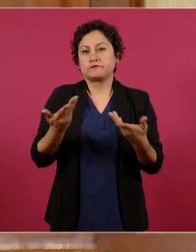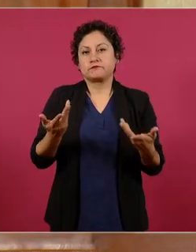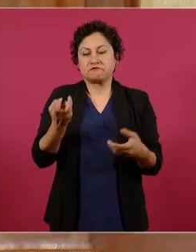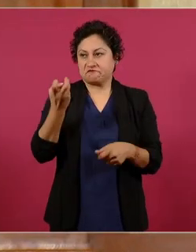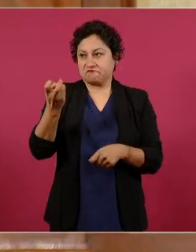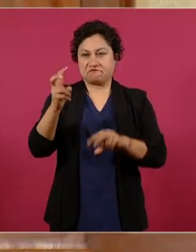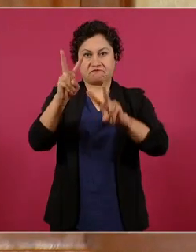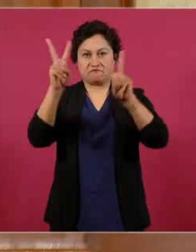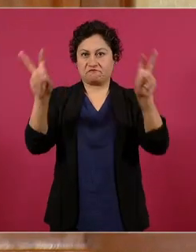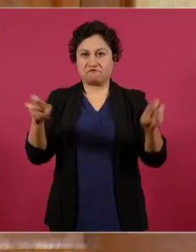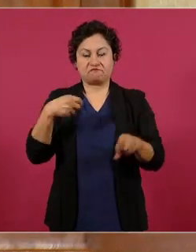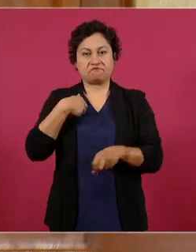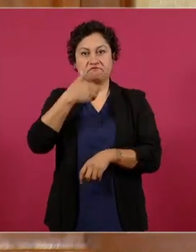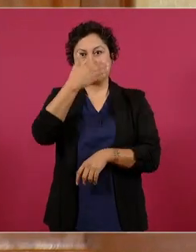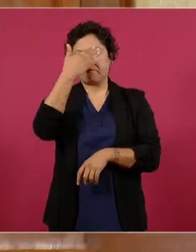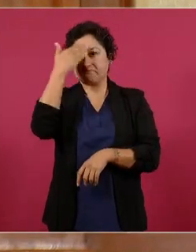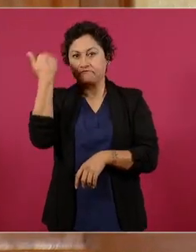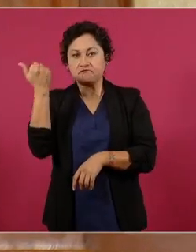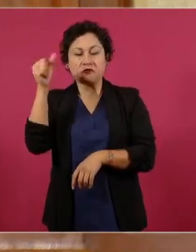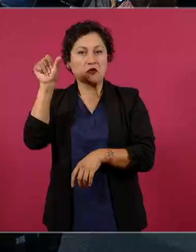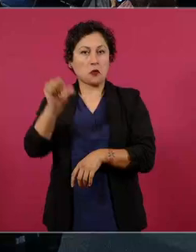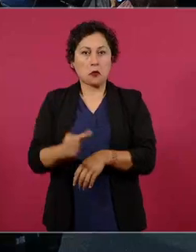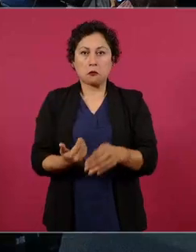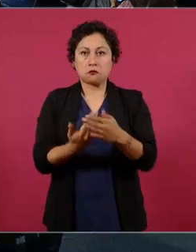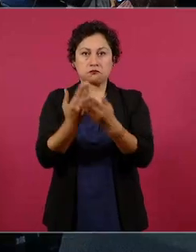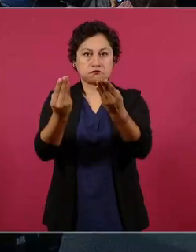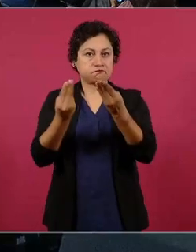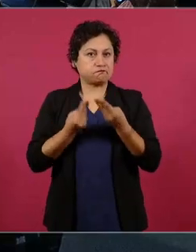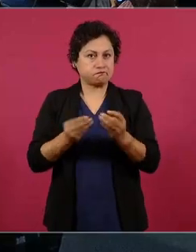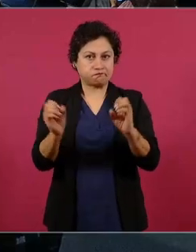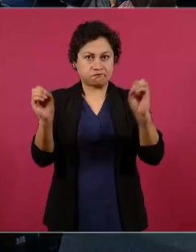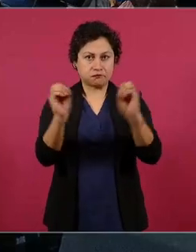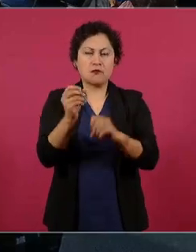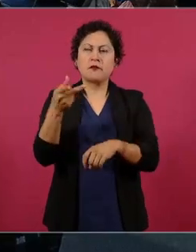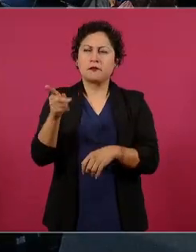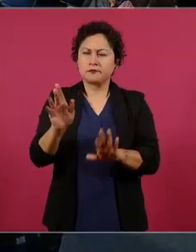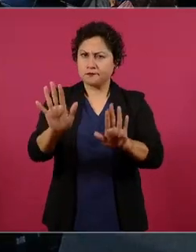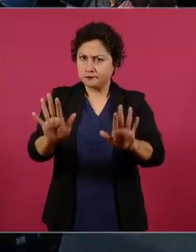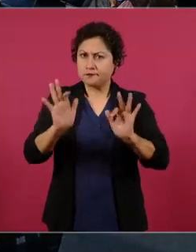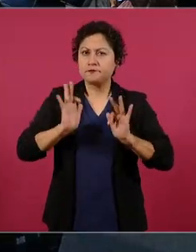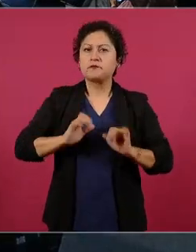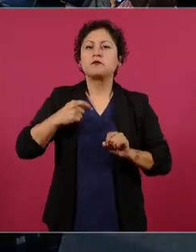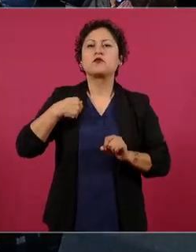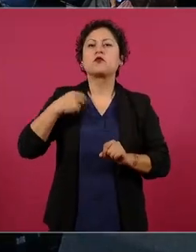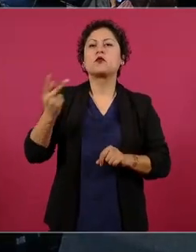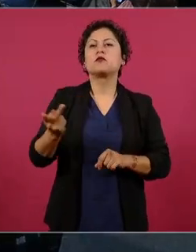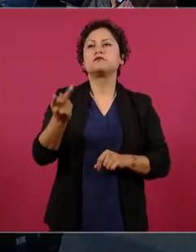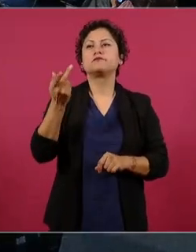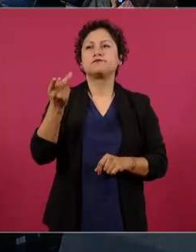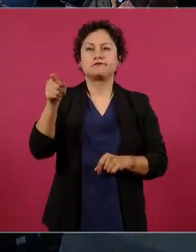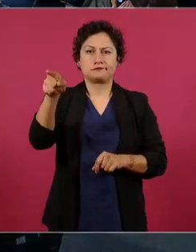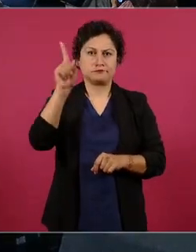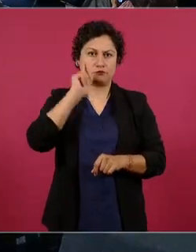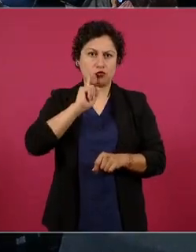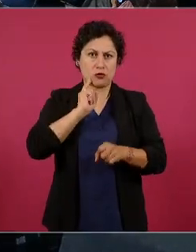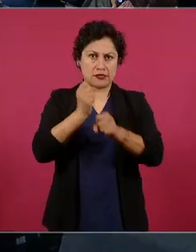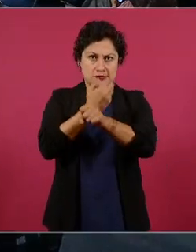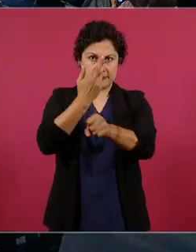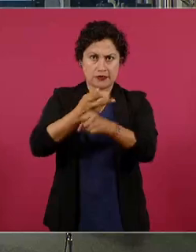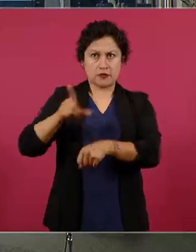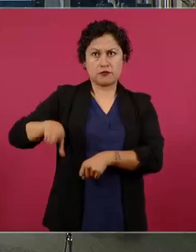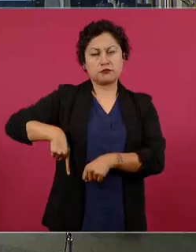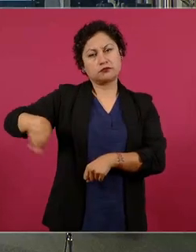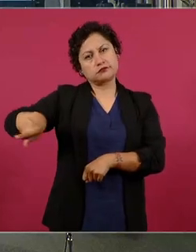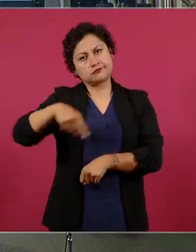registramos, pero le pedimos a la secretaria de Gobernación. Lo que estuvo en